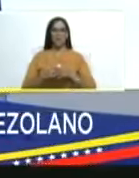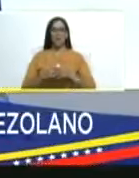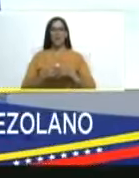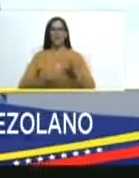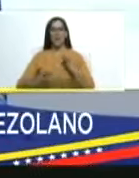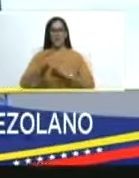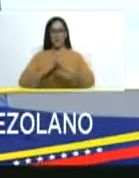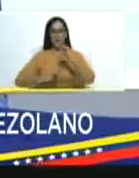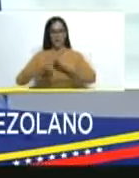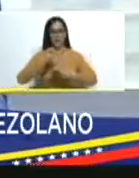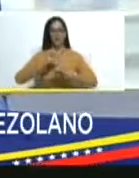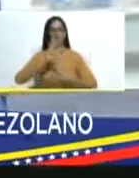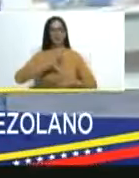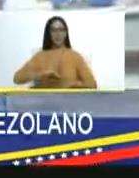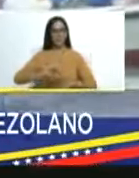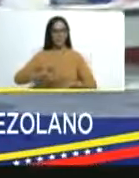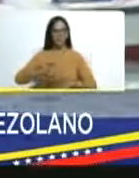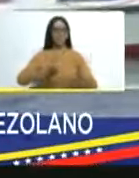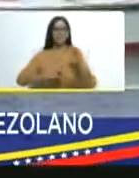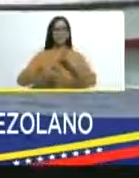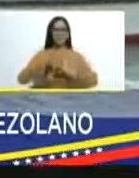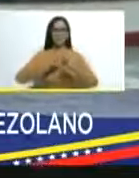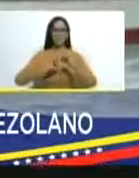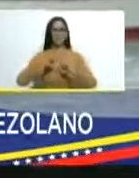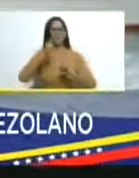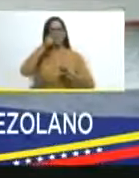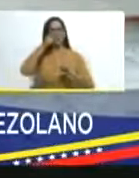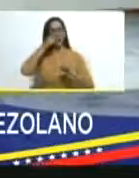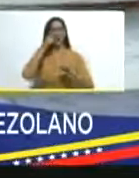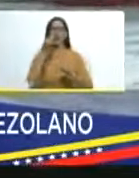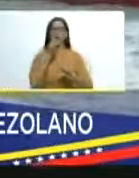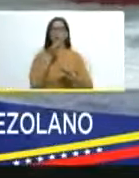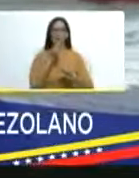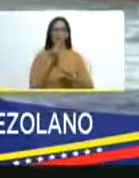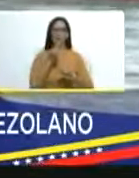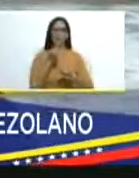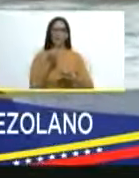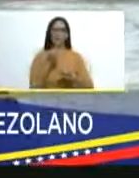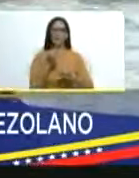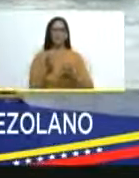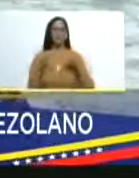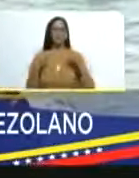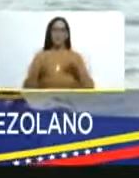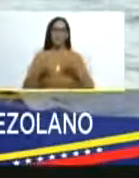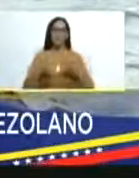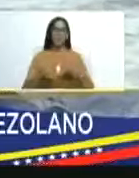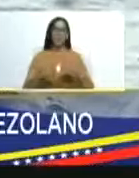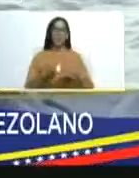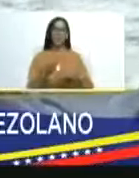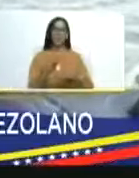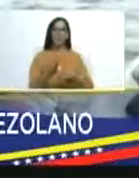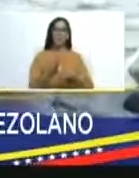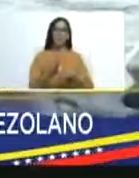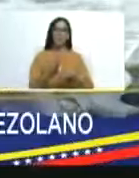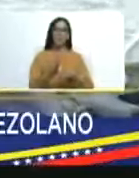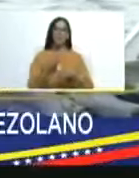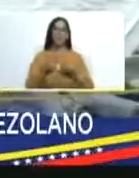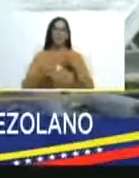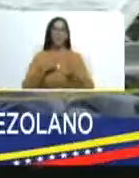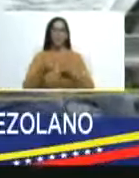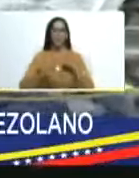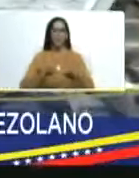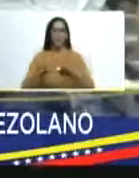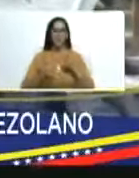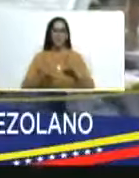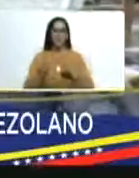defendiendo la soberanía, defendiendo la seguridad alimentaria, y sencillamente podemos decir que producir